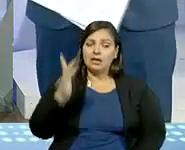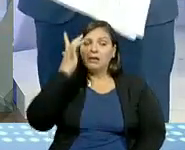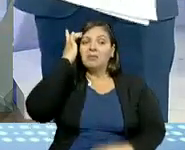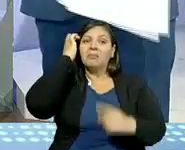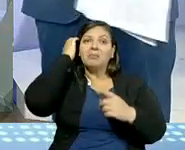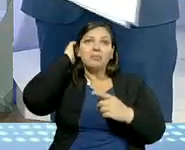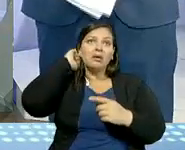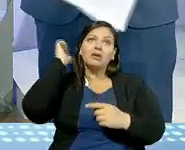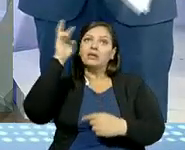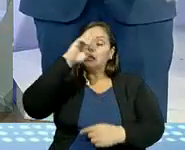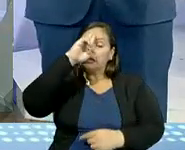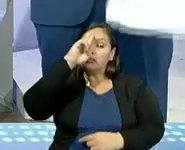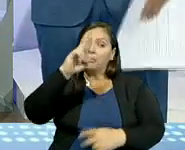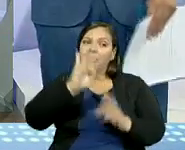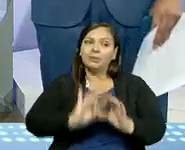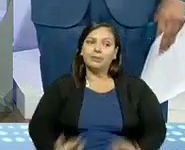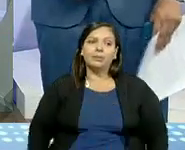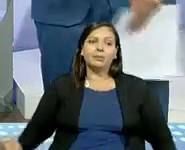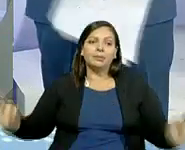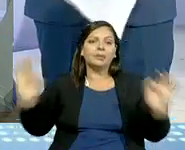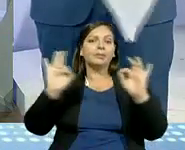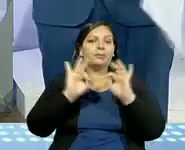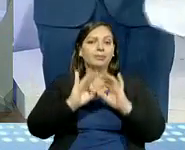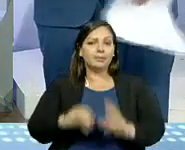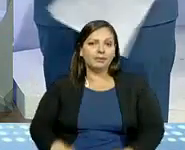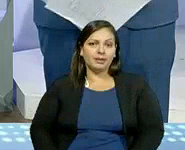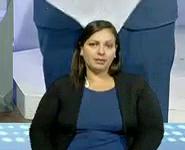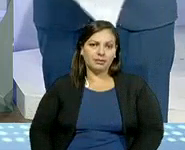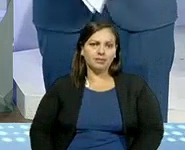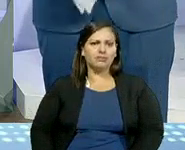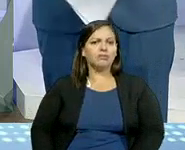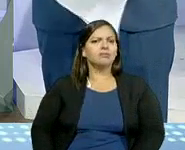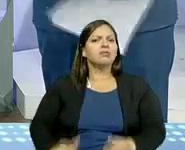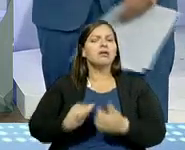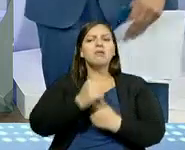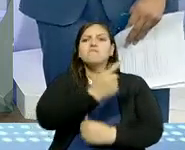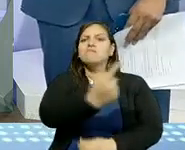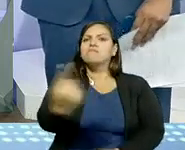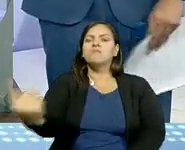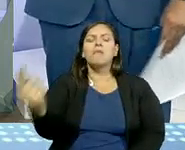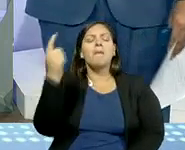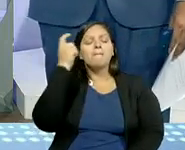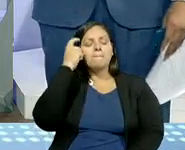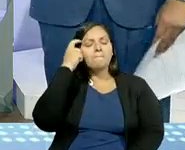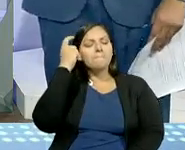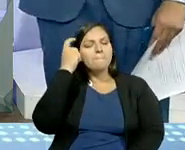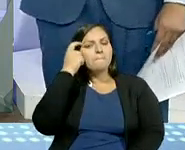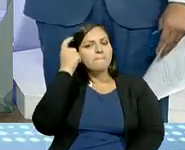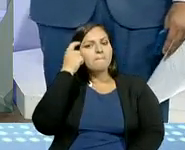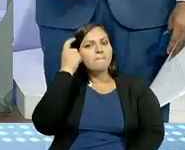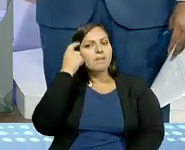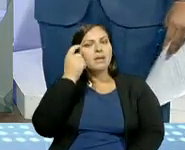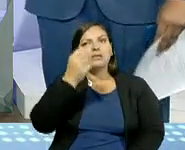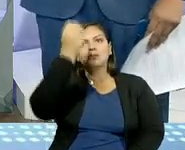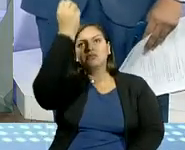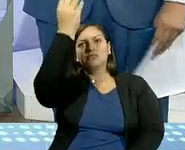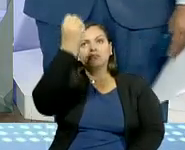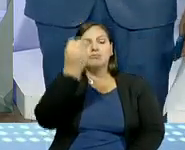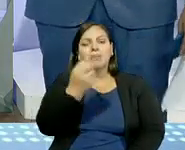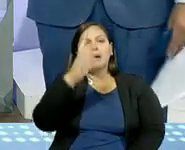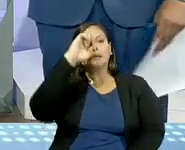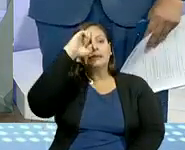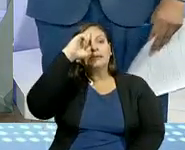sea la salida de su casa o la salida de la casa de Roselena, si no tenemos nosotros una cultura, porque vemos diariamente que se pasan las rojas, que